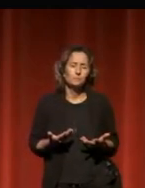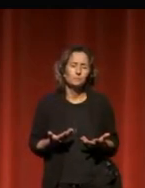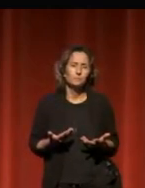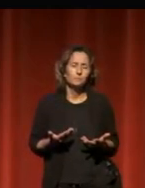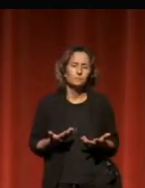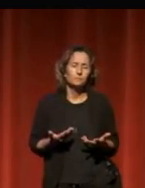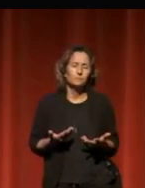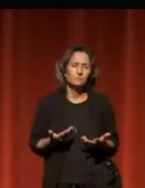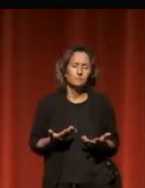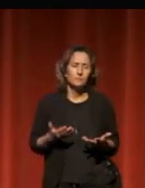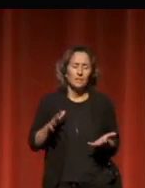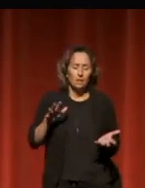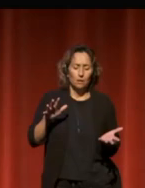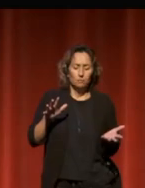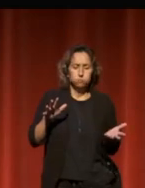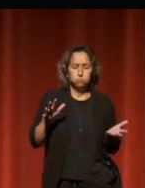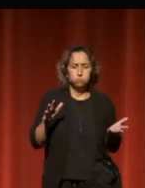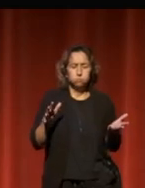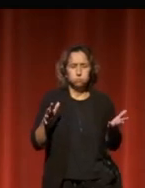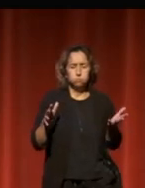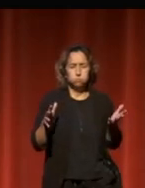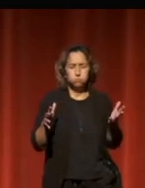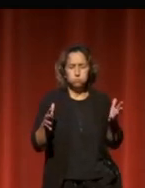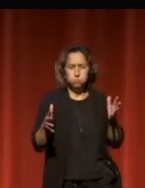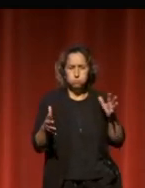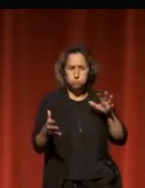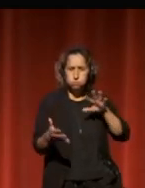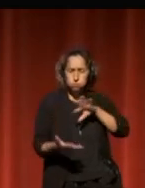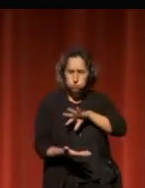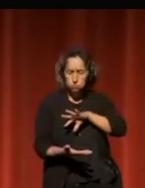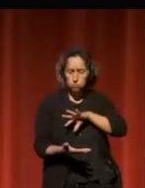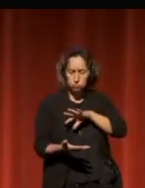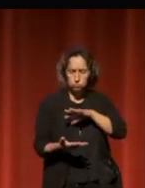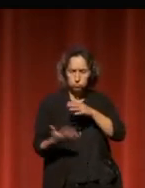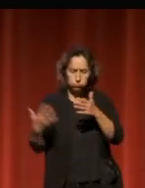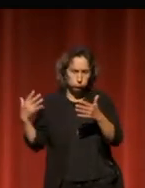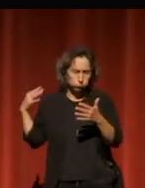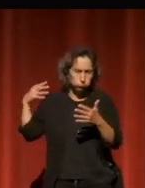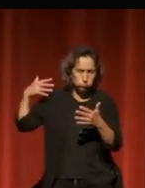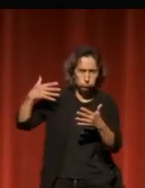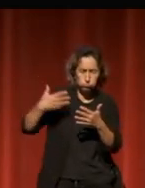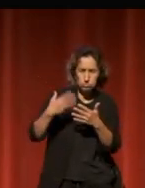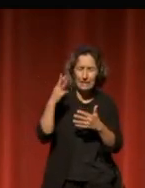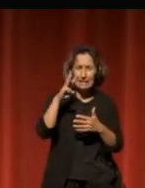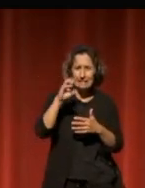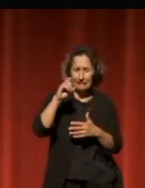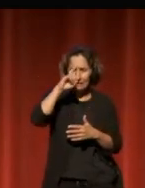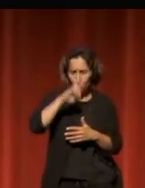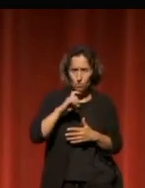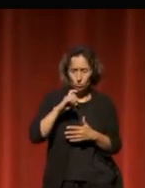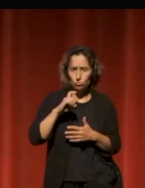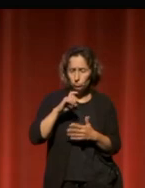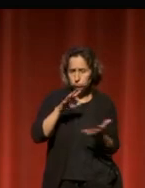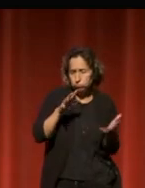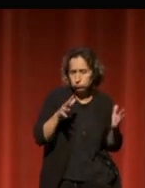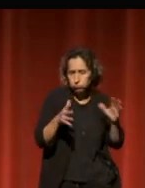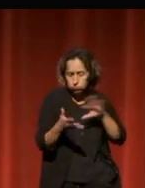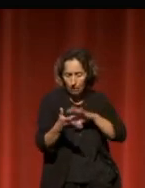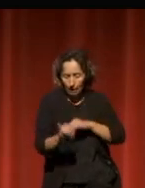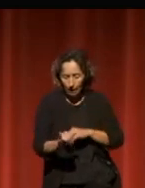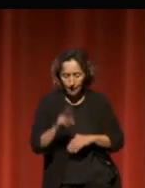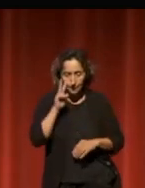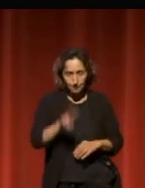una enorme transformación que ha acontecido en los últimos 30 años, fundamentalmente, ¿no?